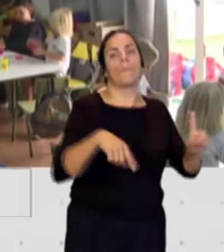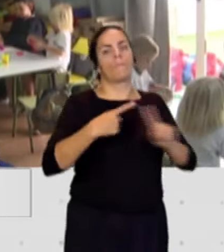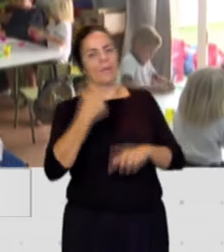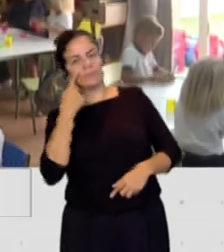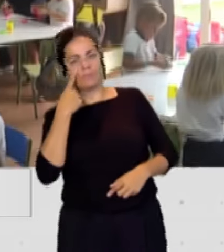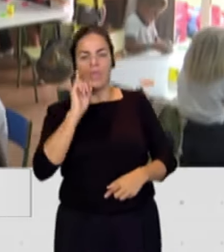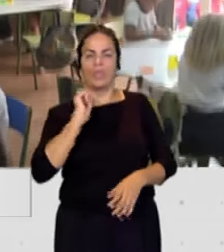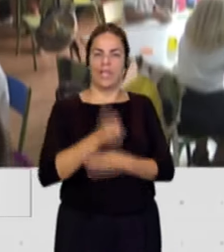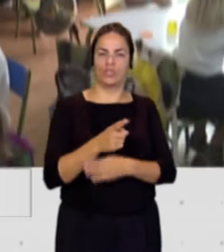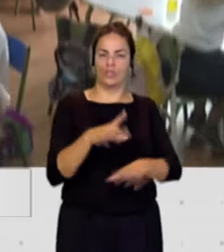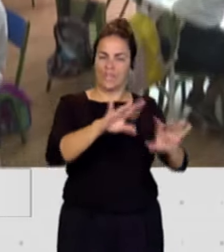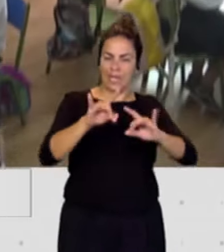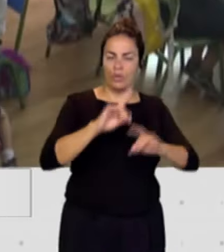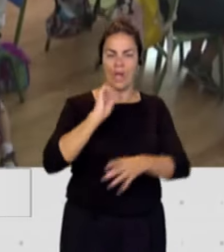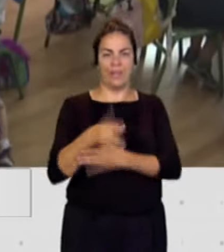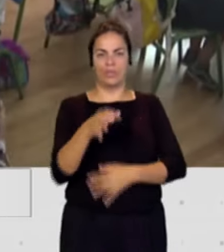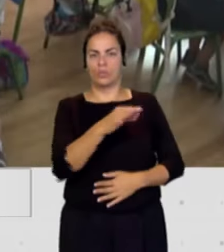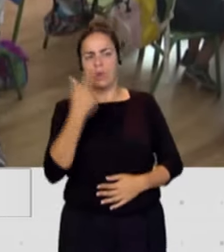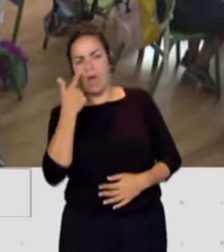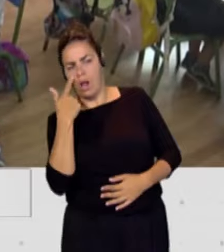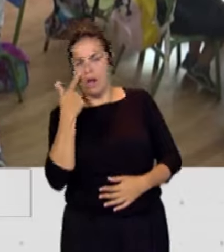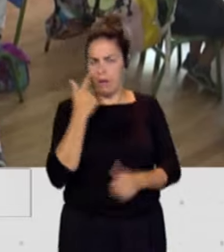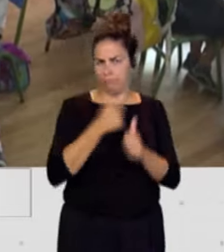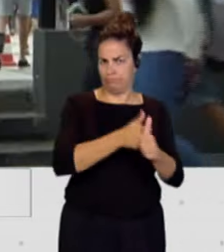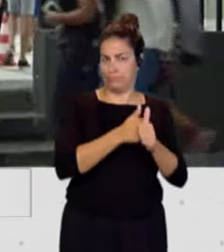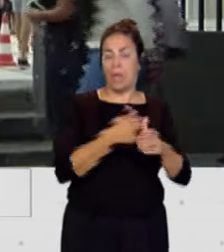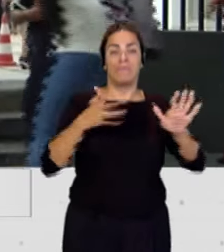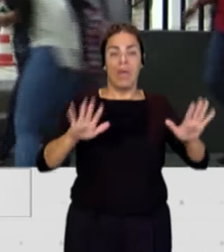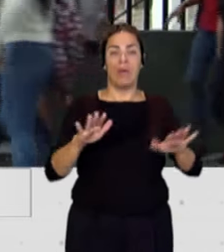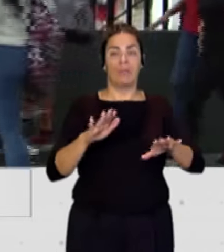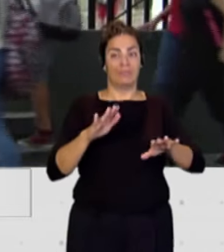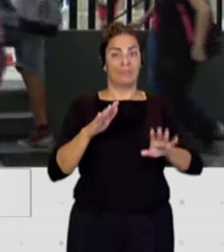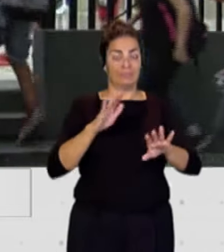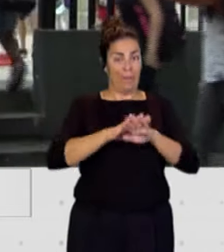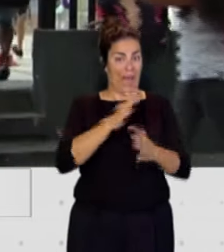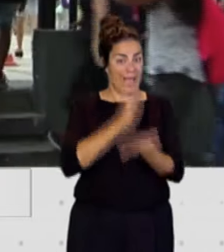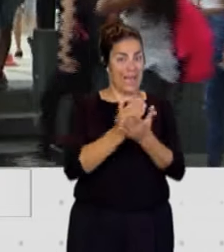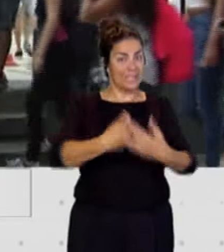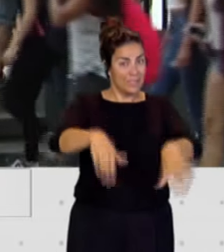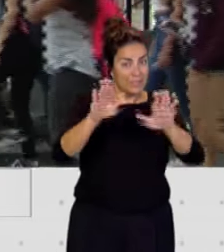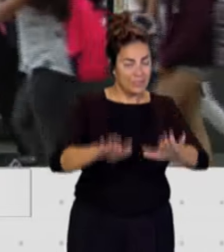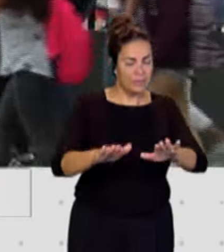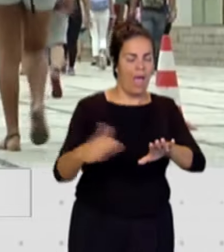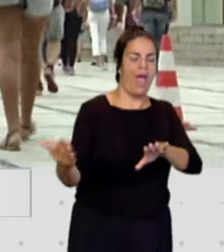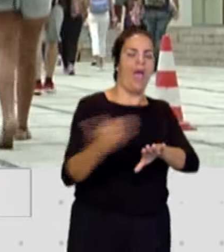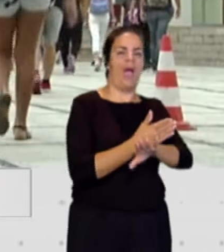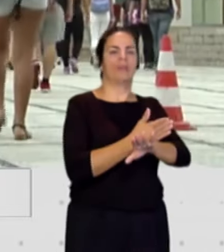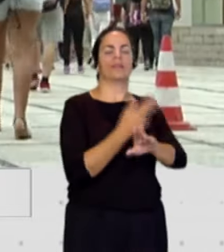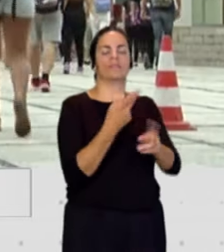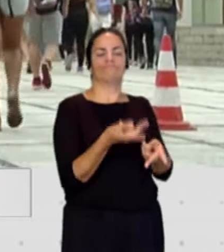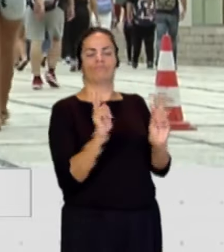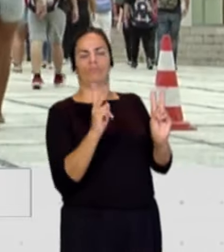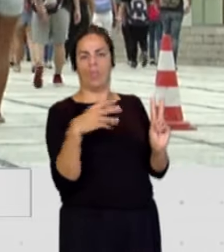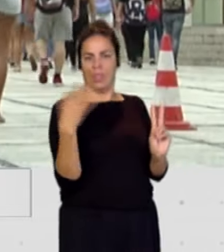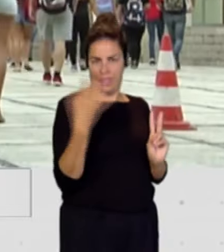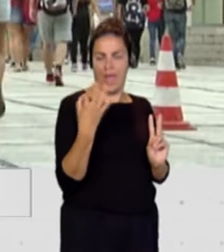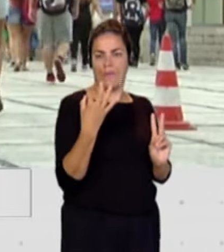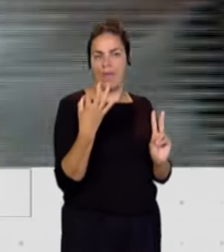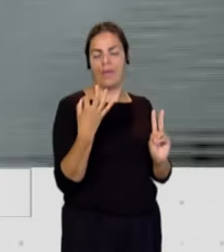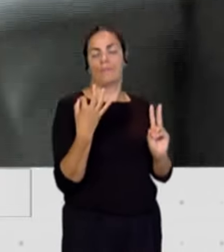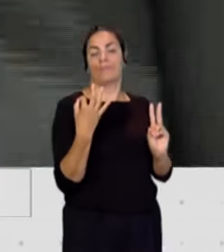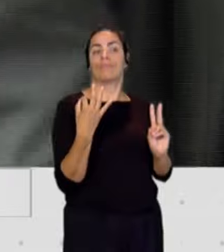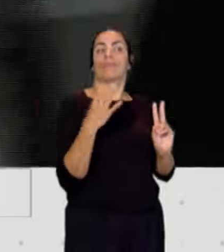insular pero en cualquier caso para suspensión de clase eh tiene que tener una autorización O tiene que ser acordado ya